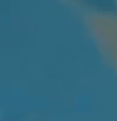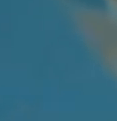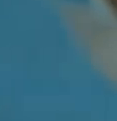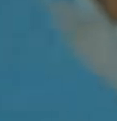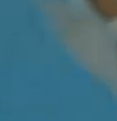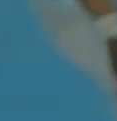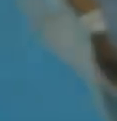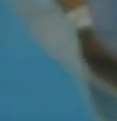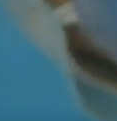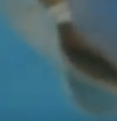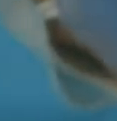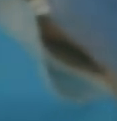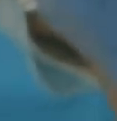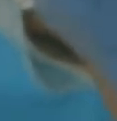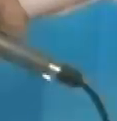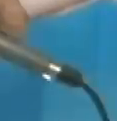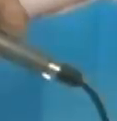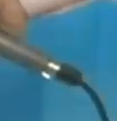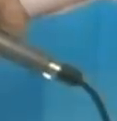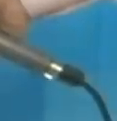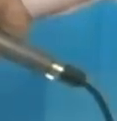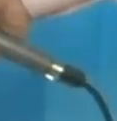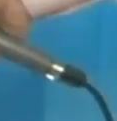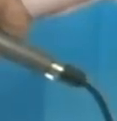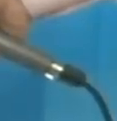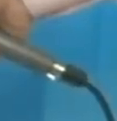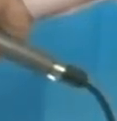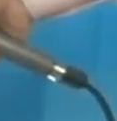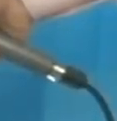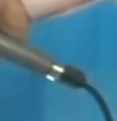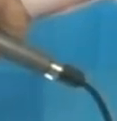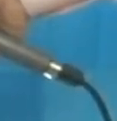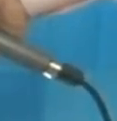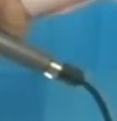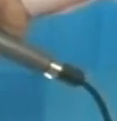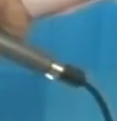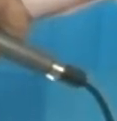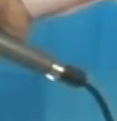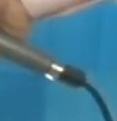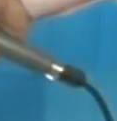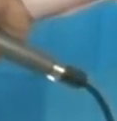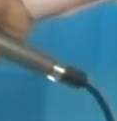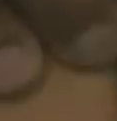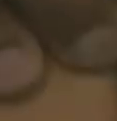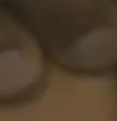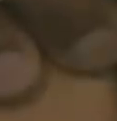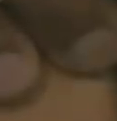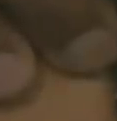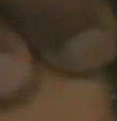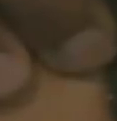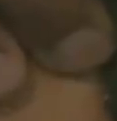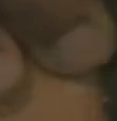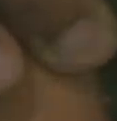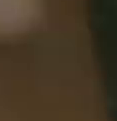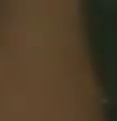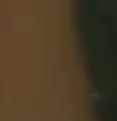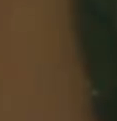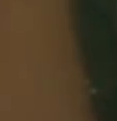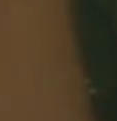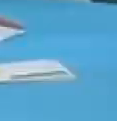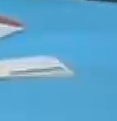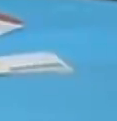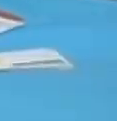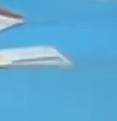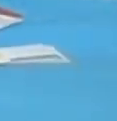a Dios y a nuestro presidente, hoy estamos empezando a tenerla y espero que, bueno, que cubra a todos